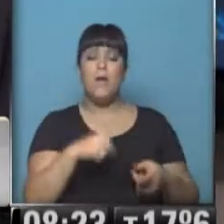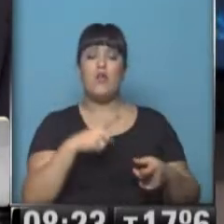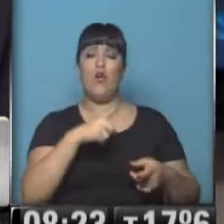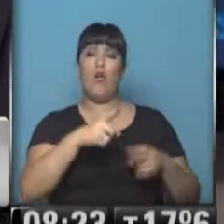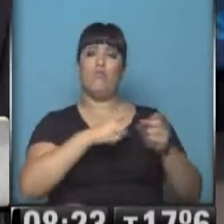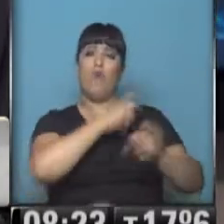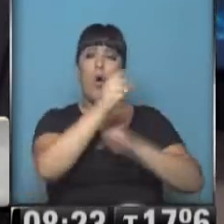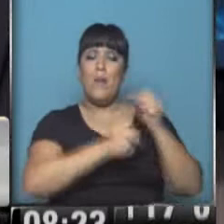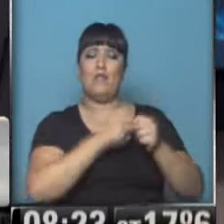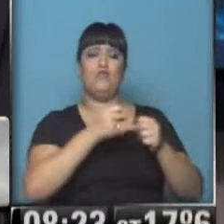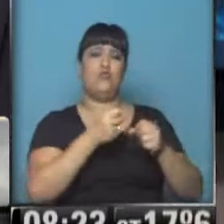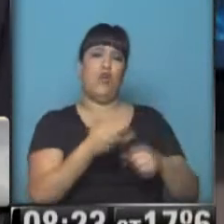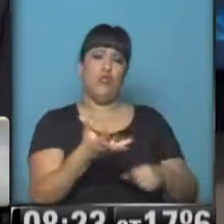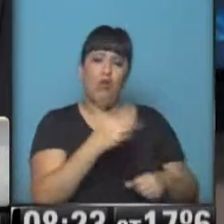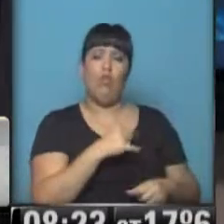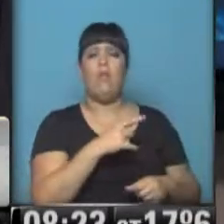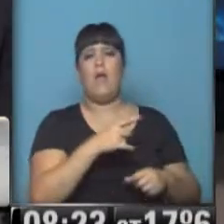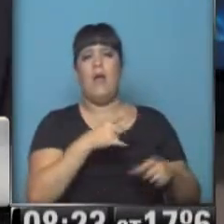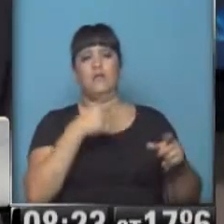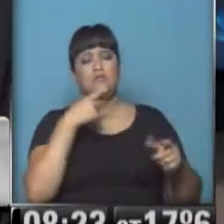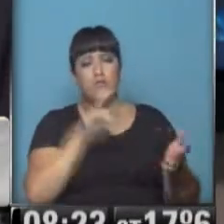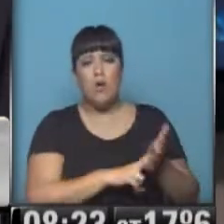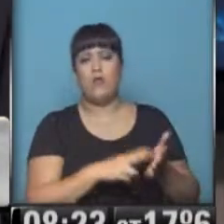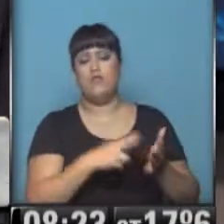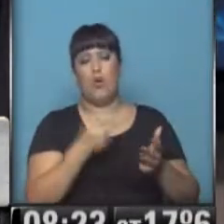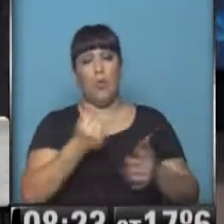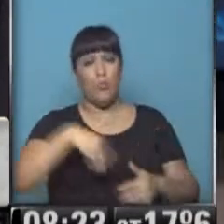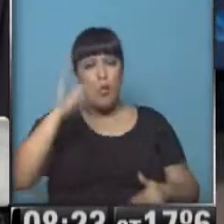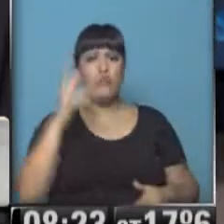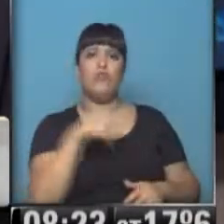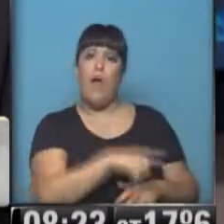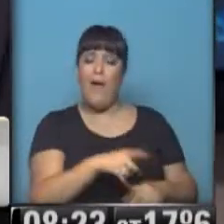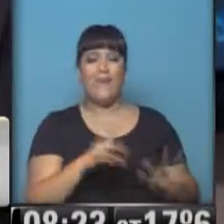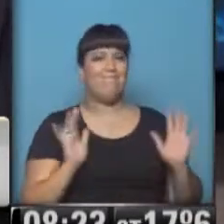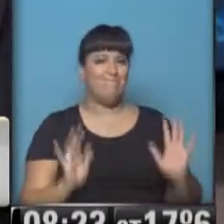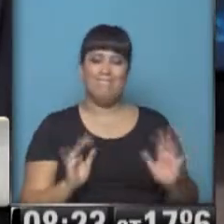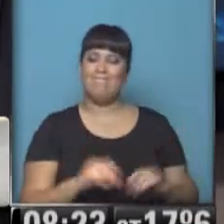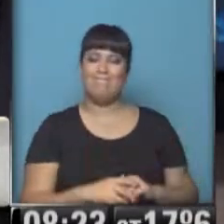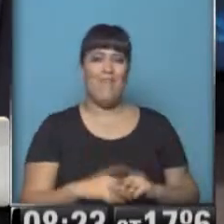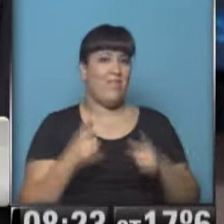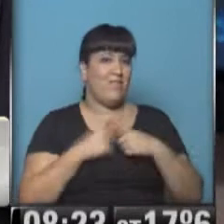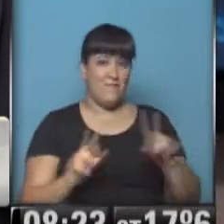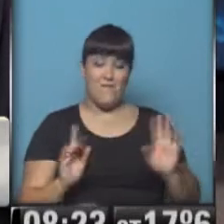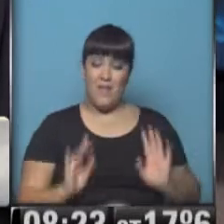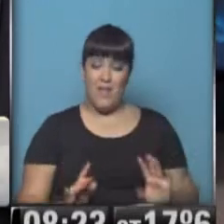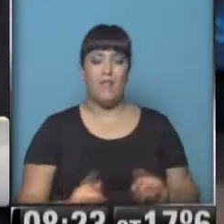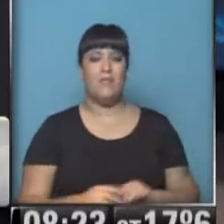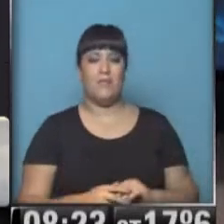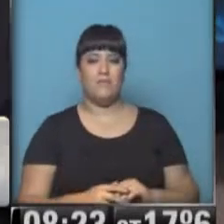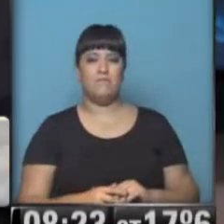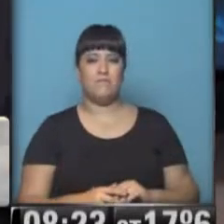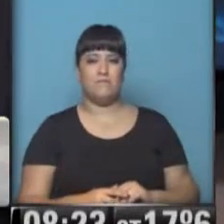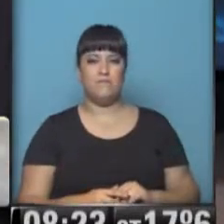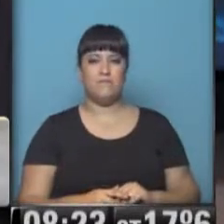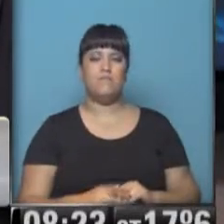regular de grandes valores importantes ahí ya no dejaría de ser tan inocente jugos no menos de